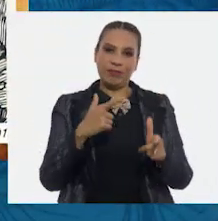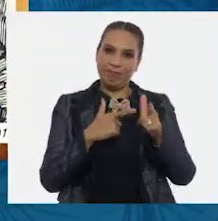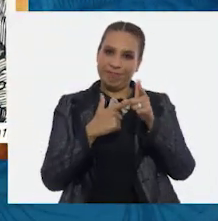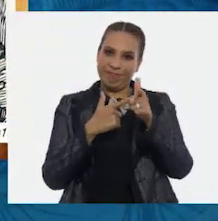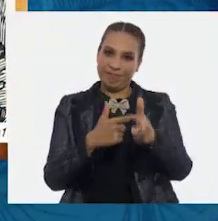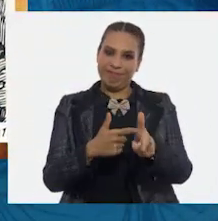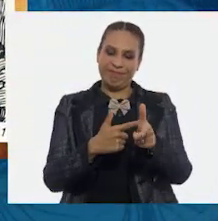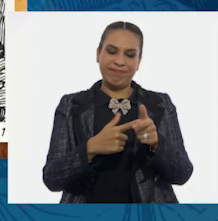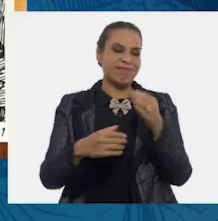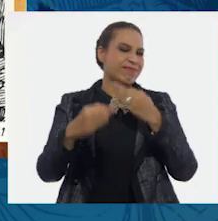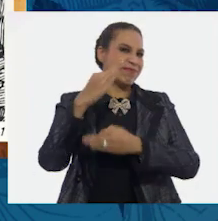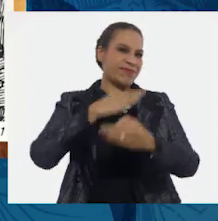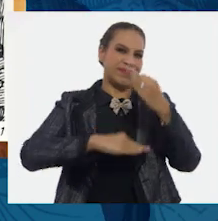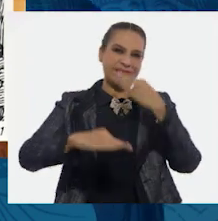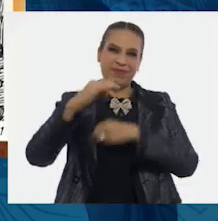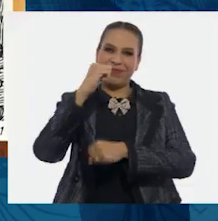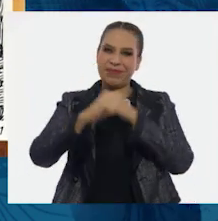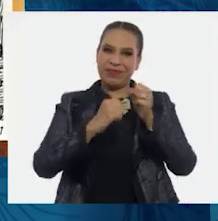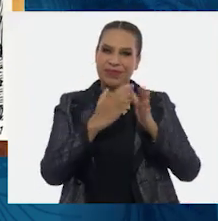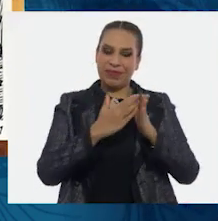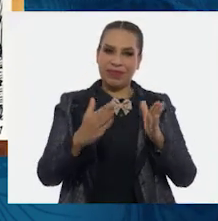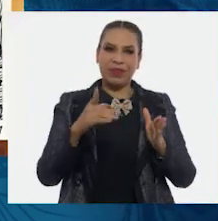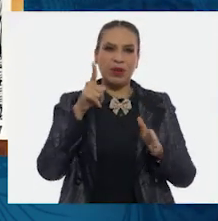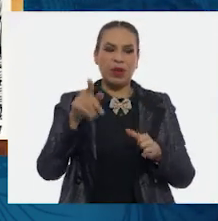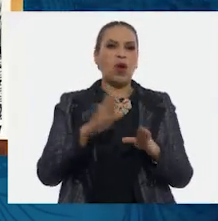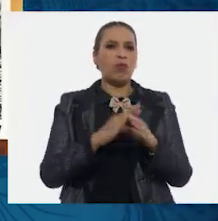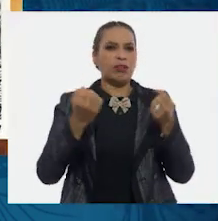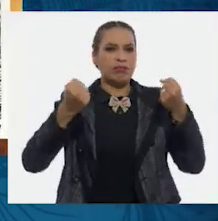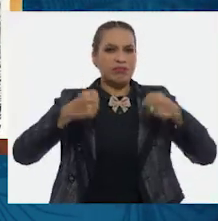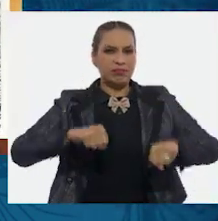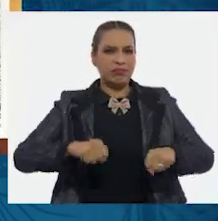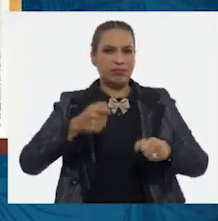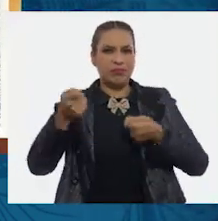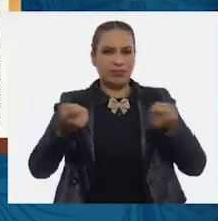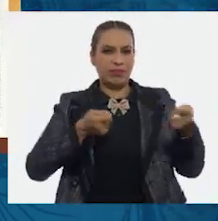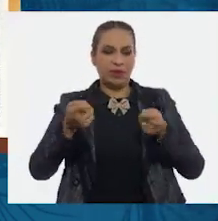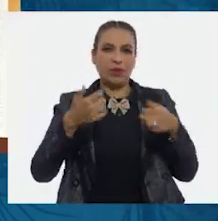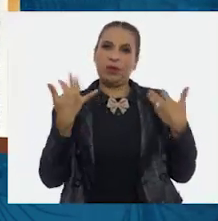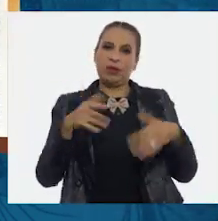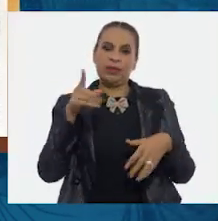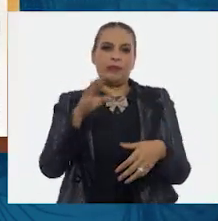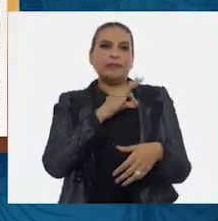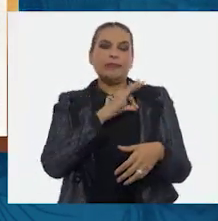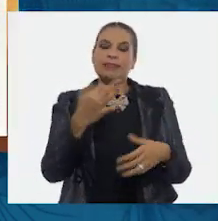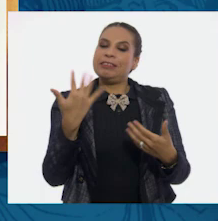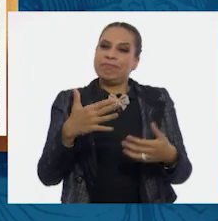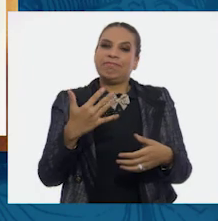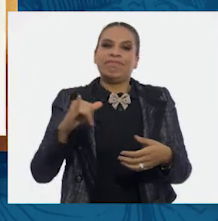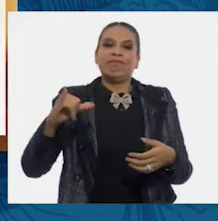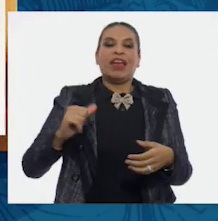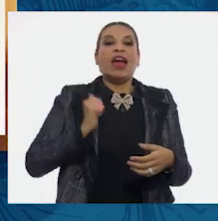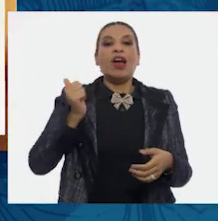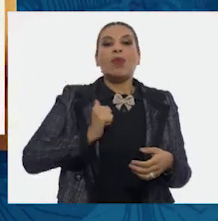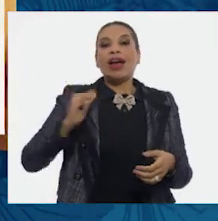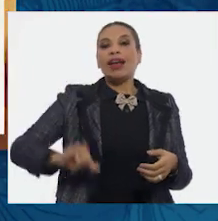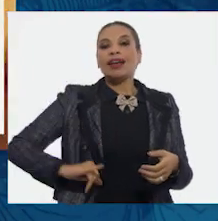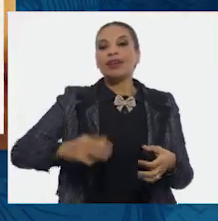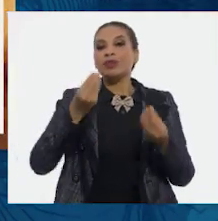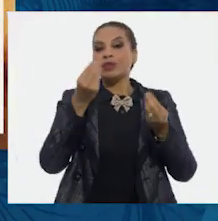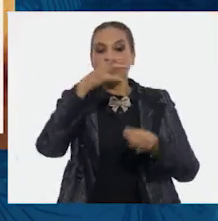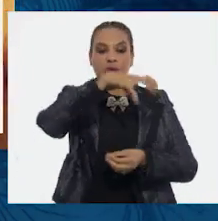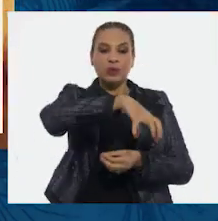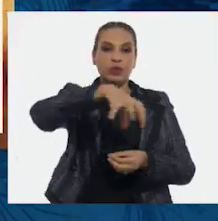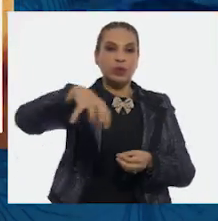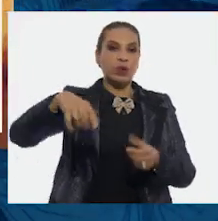mantenerse todos esos años en el poder porque supo aprovechar los intereses de muchos grupos y